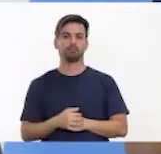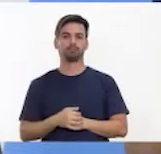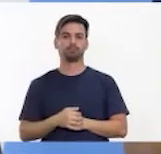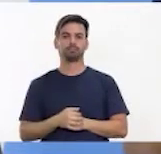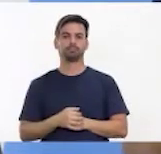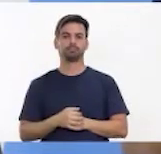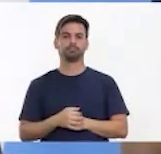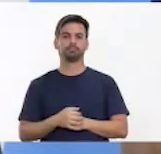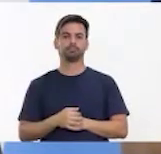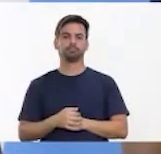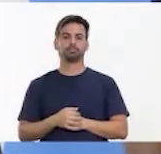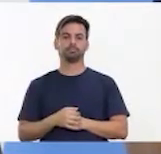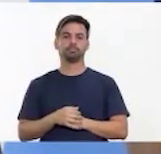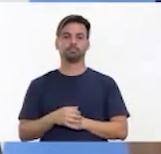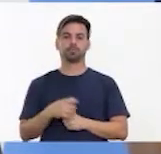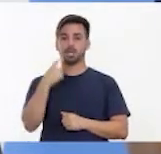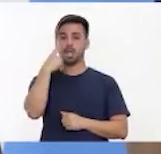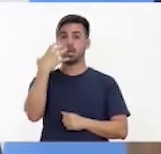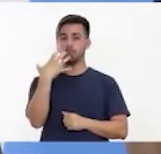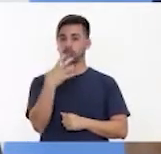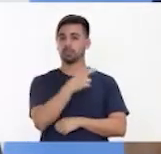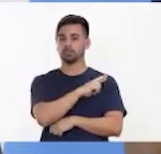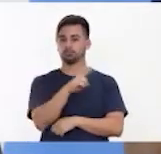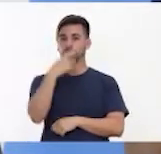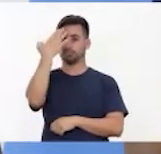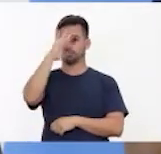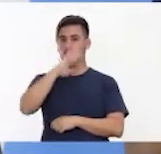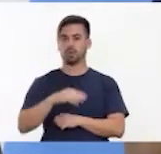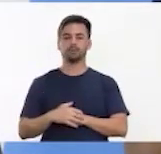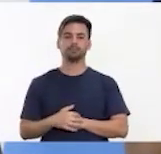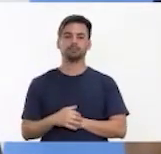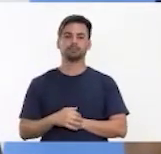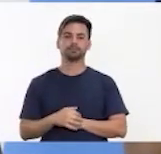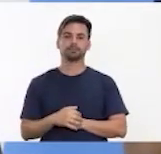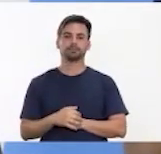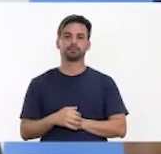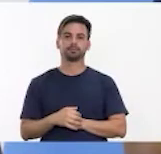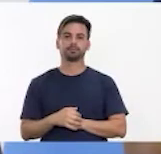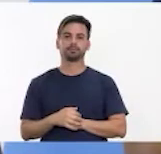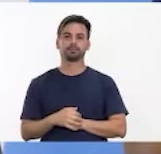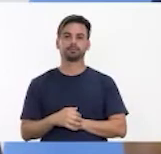la revolución cubana. No solamente son